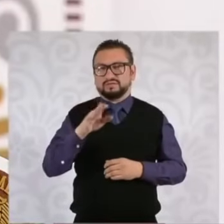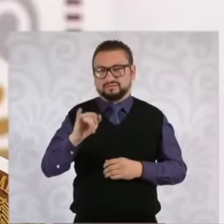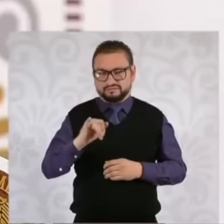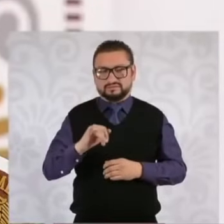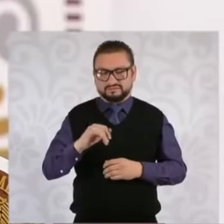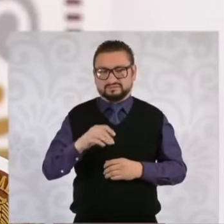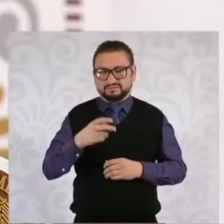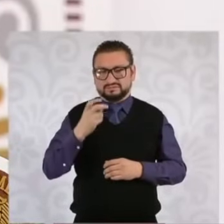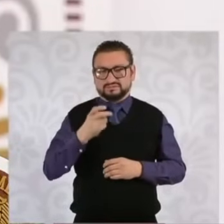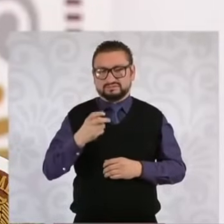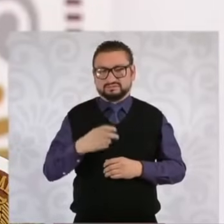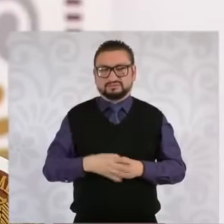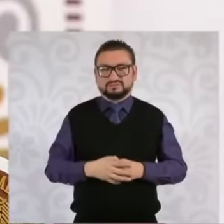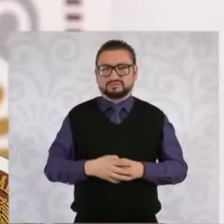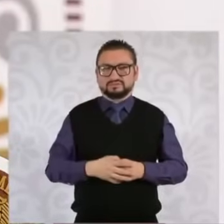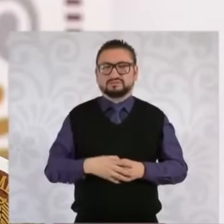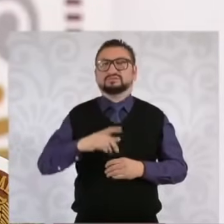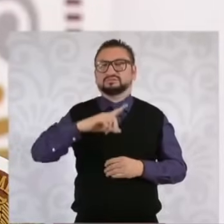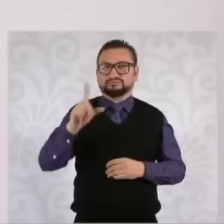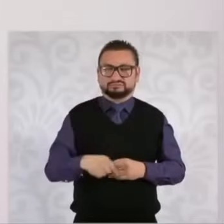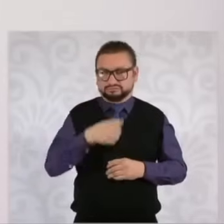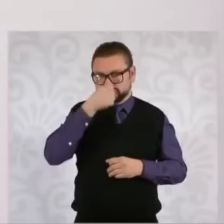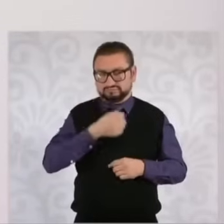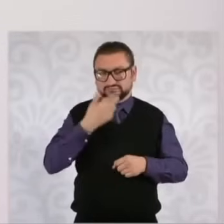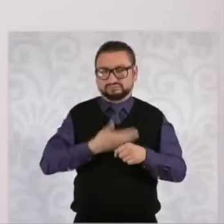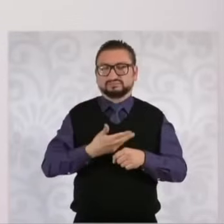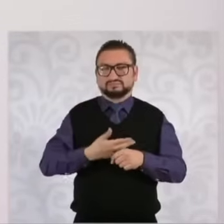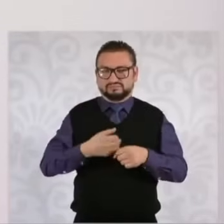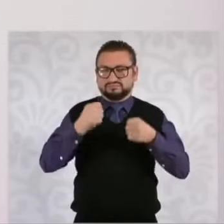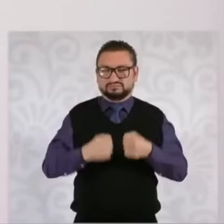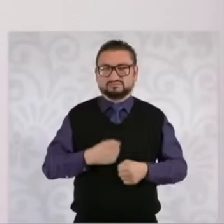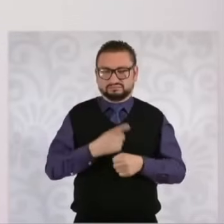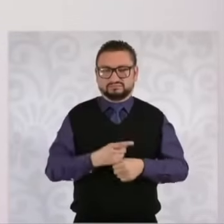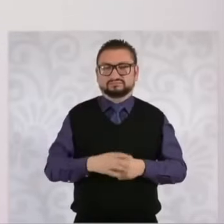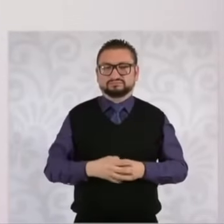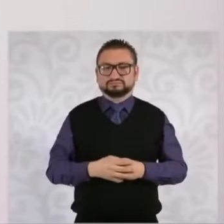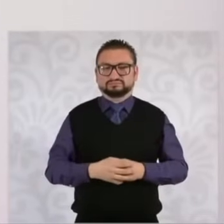Investigación. Y luego llega a ser secretario de Seguridad.